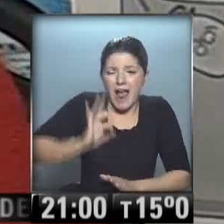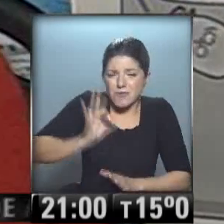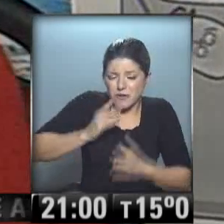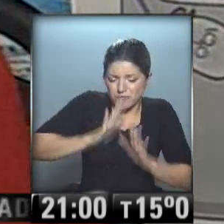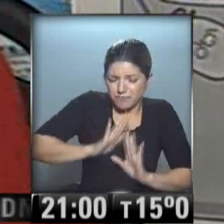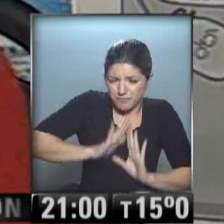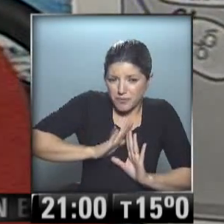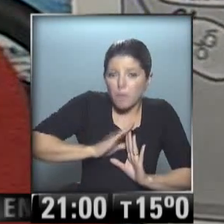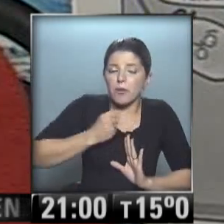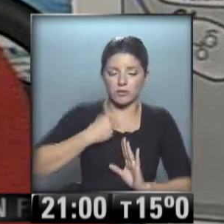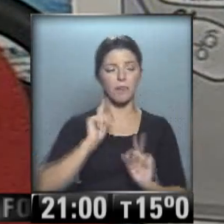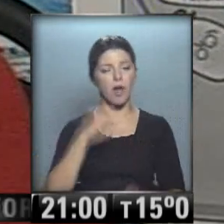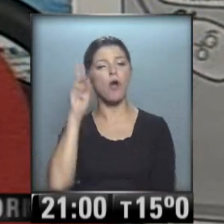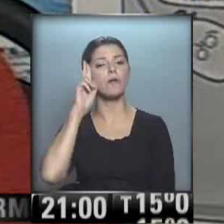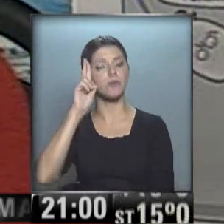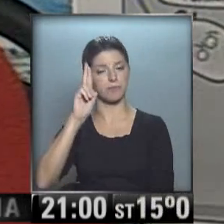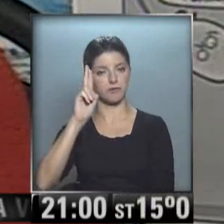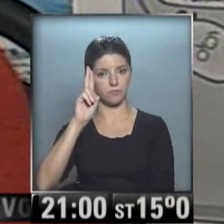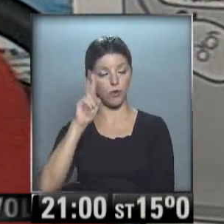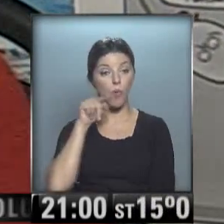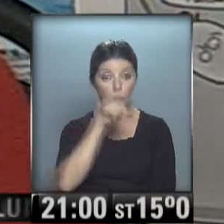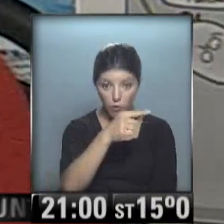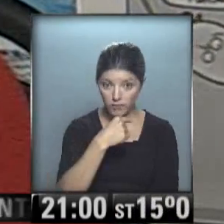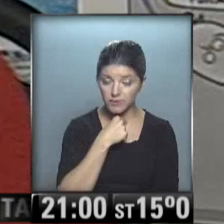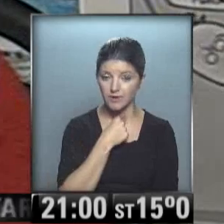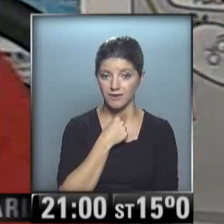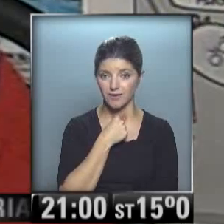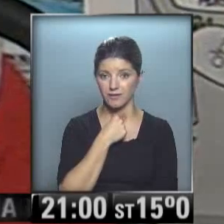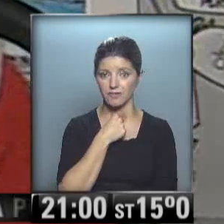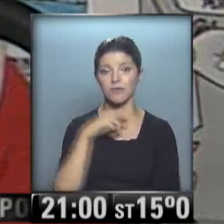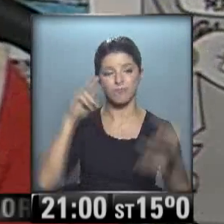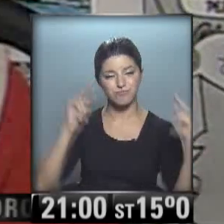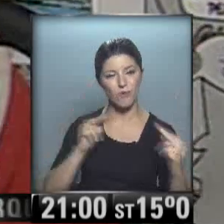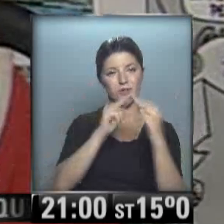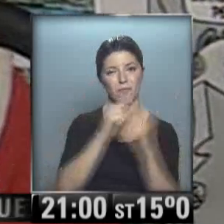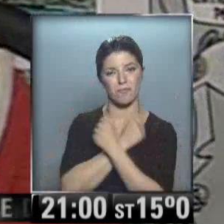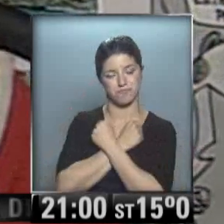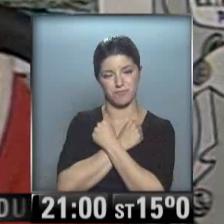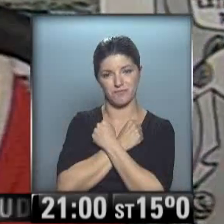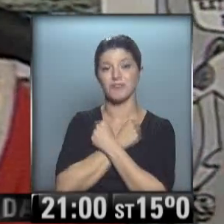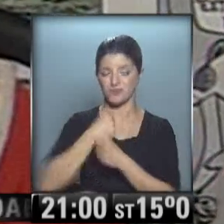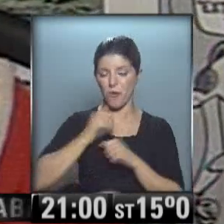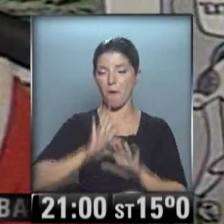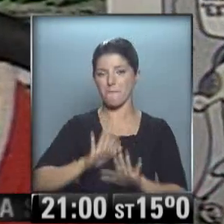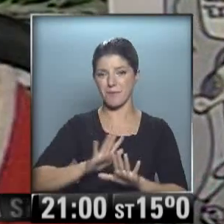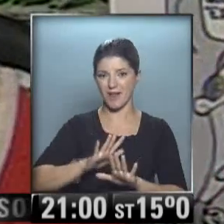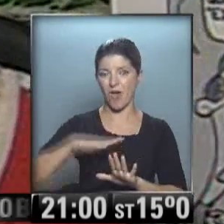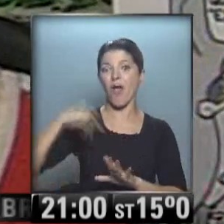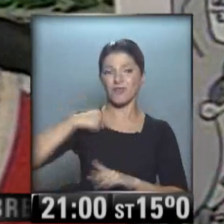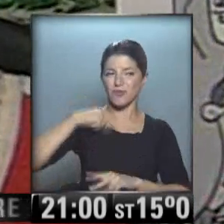guardado, pero con un respeto absoluto. Cuando quieras, nos damos el abrazo. Y te estoy esperando. Te